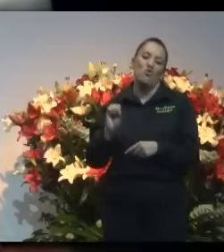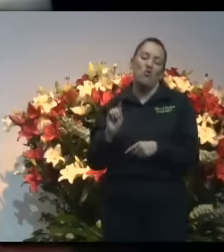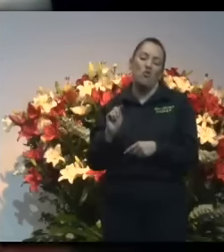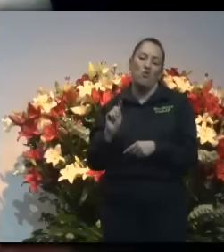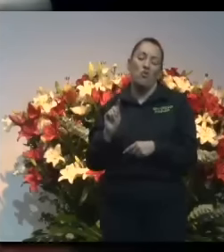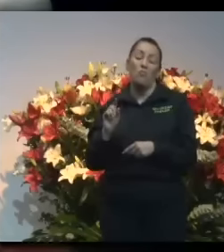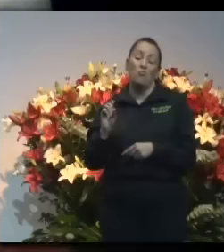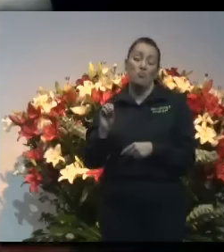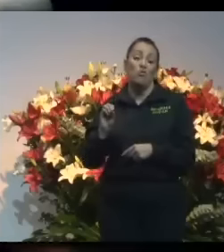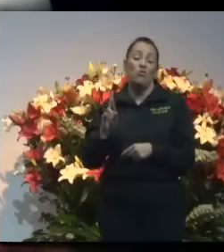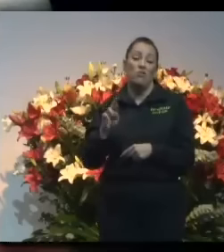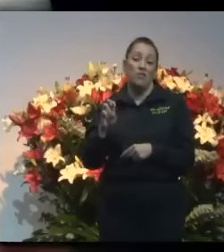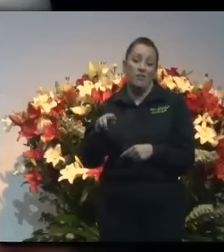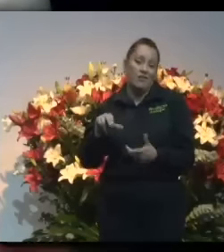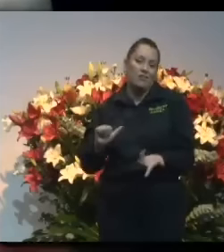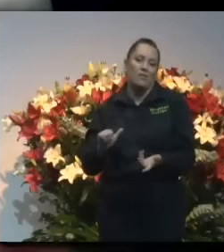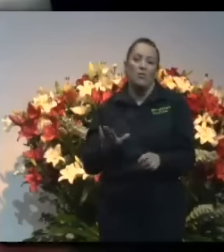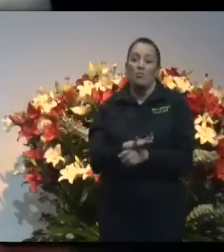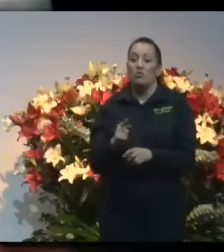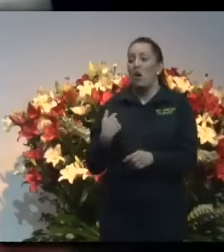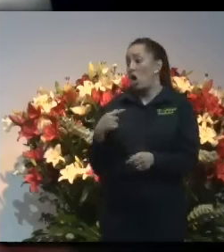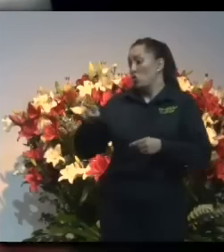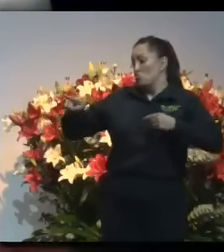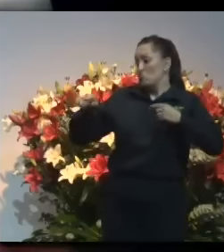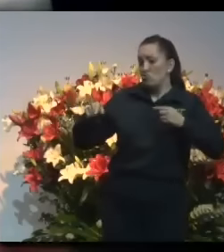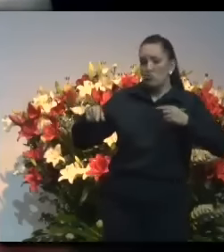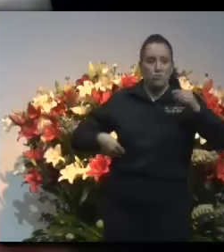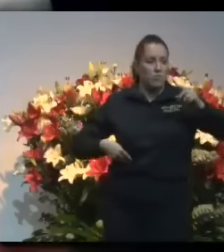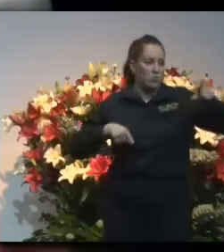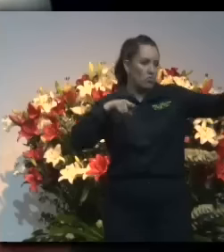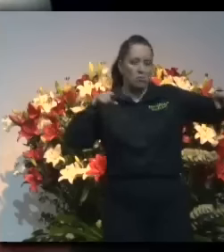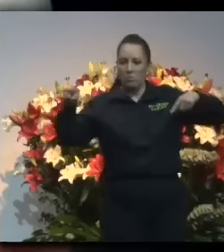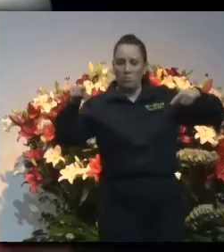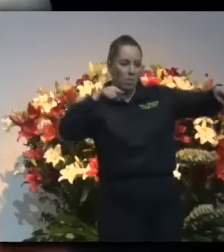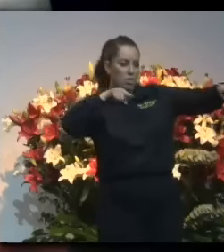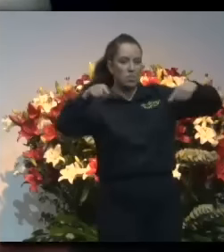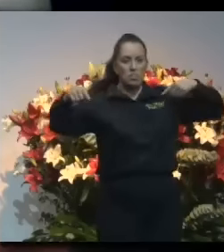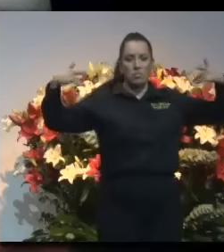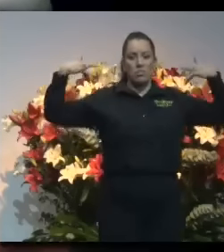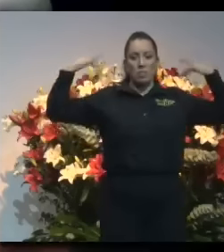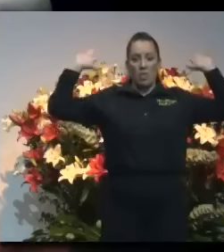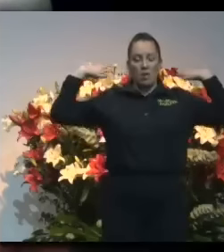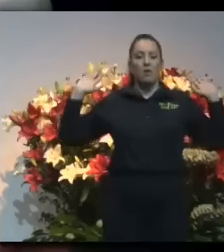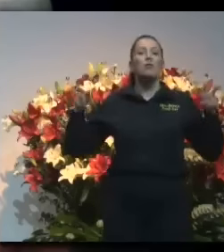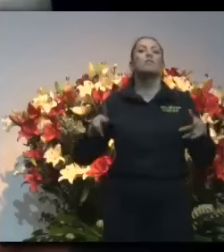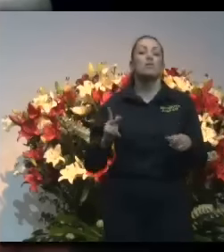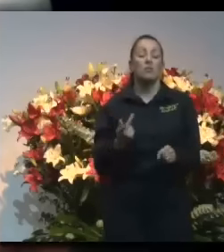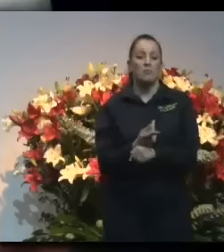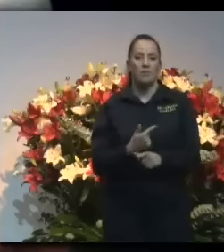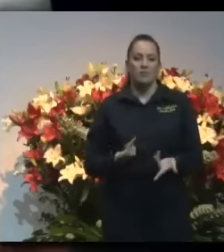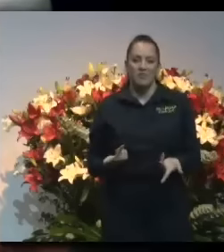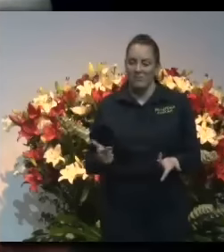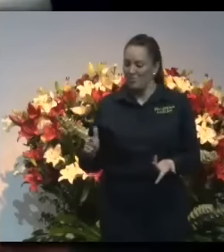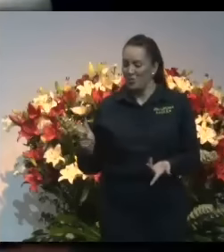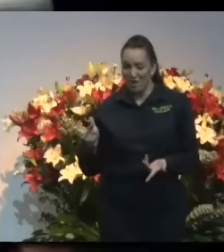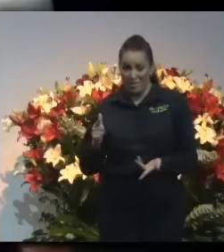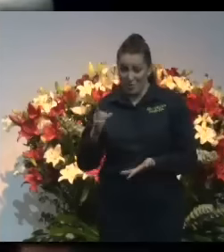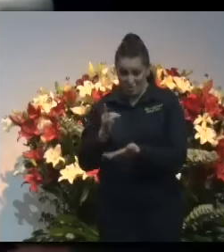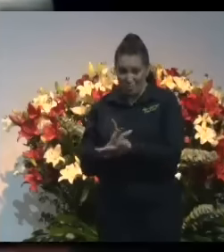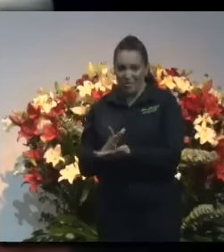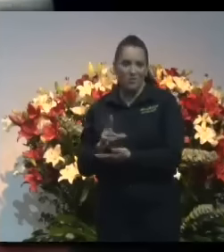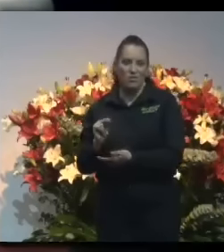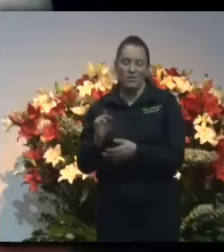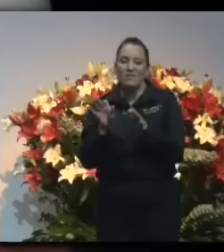no viene, por supuesto que no valido lo que pasa en Guanajuato, necesitamos revisar la estrategia